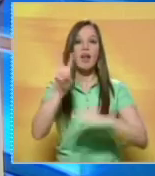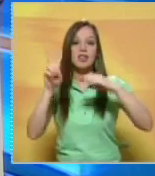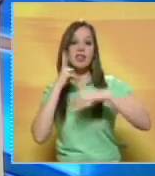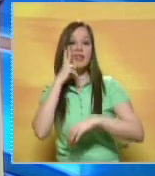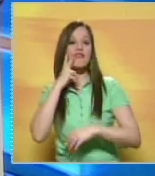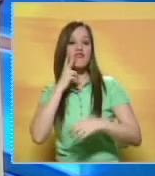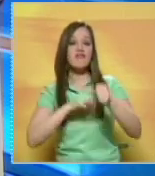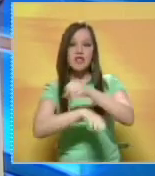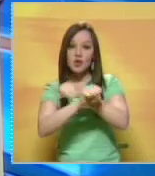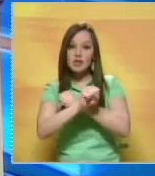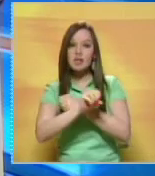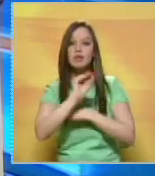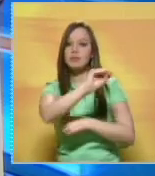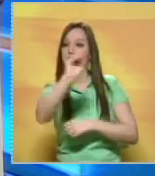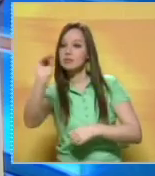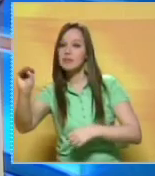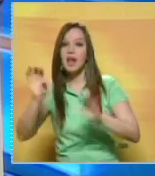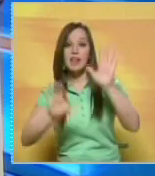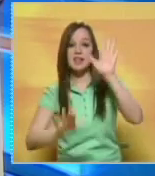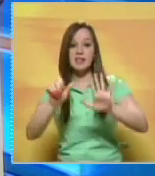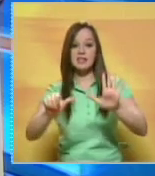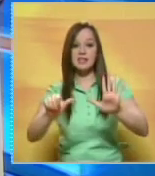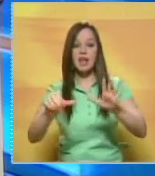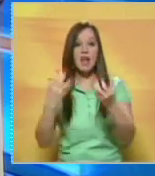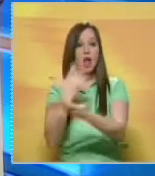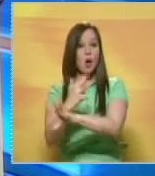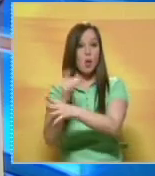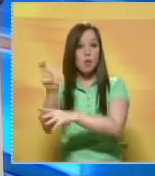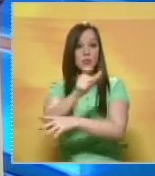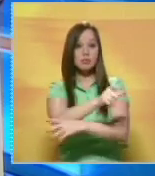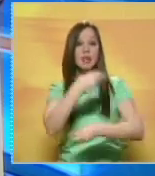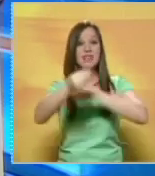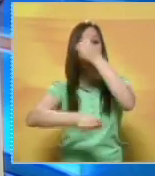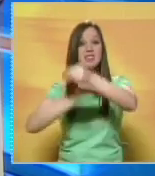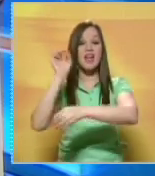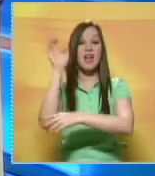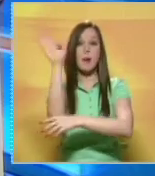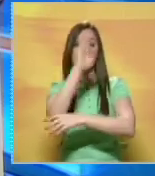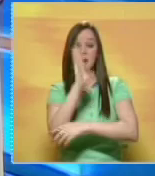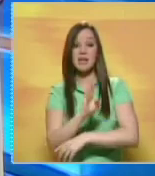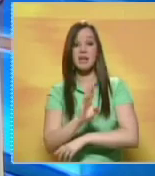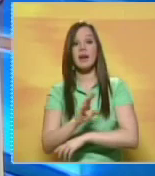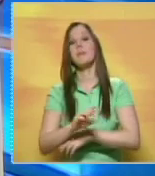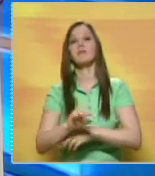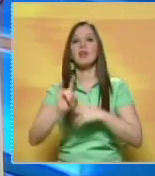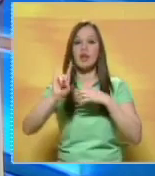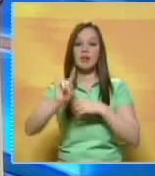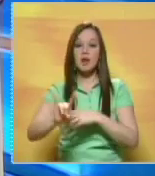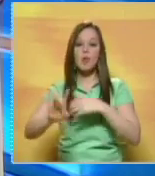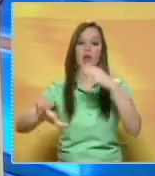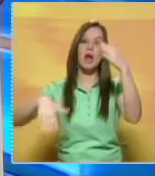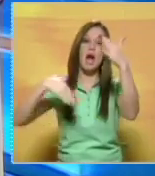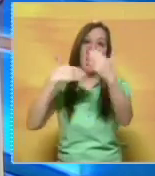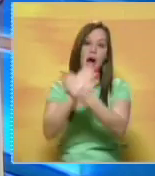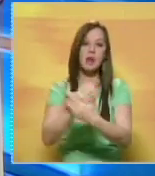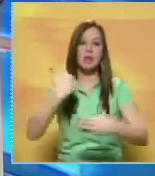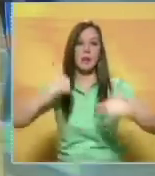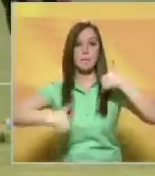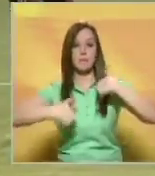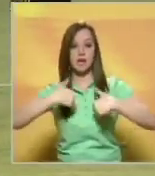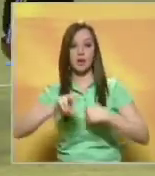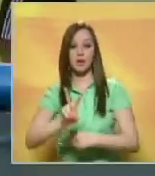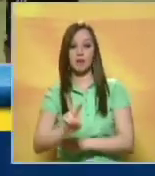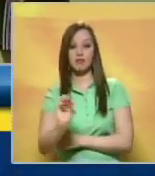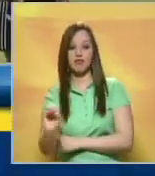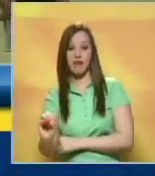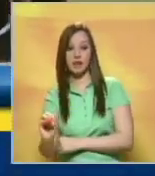convocó a 16 jugadores para el segundo módulo de trabajo que se realizará en Barinas desde el próximo lunes hasta el miércoles 20. El estadio Agustín